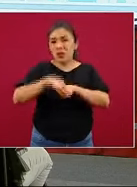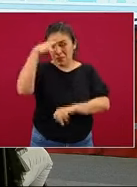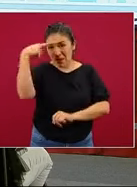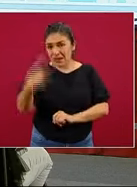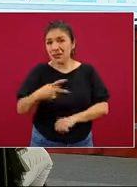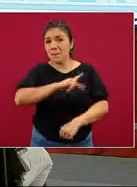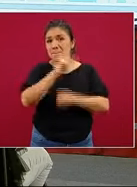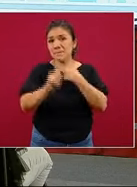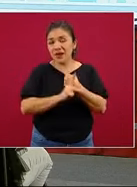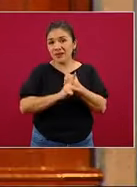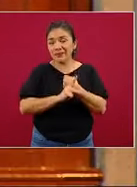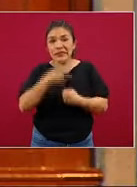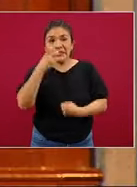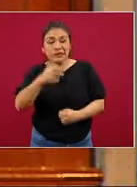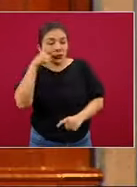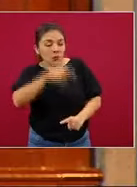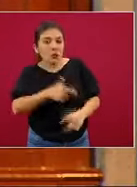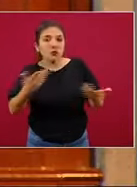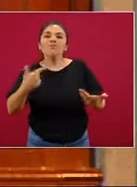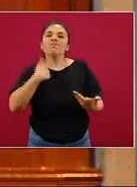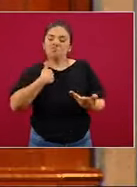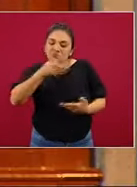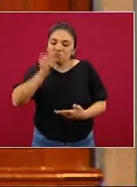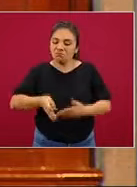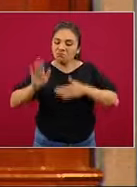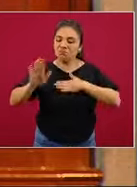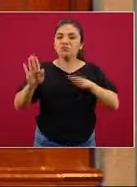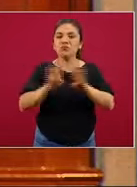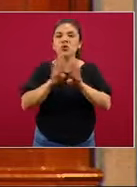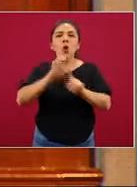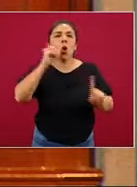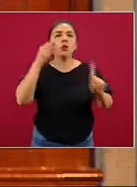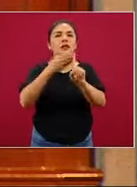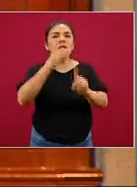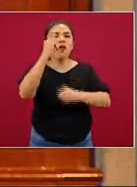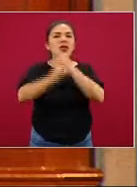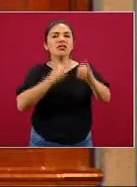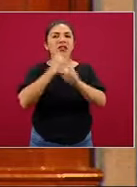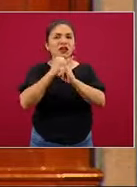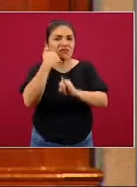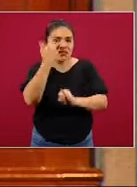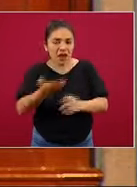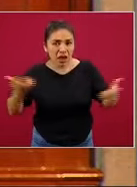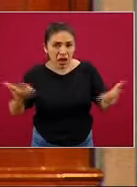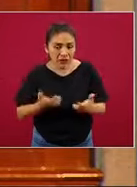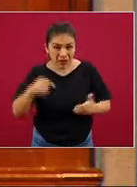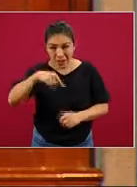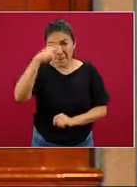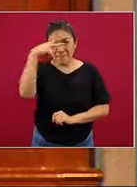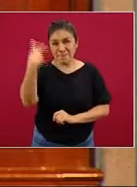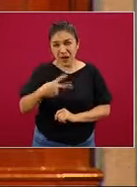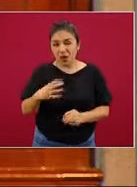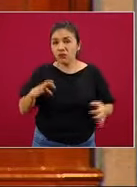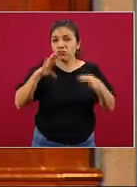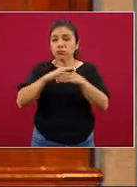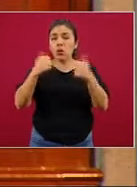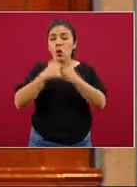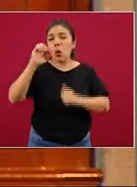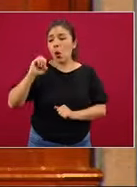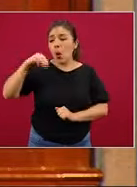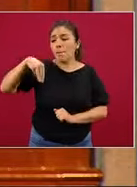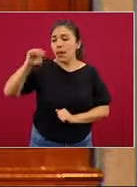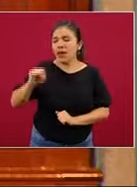y ante ello nosotros estamos sumamente comprometidos con los objetivos internacionales. Como parte en México de la Organización Mundial de la